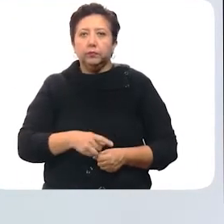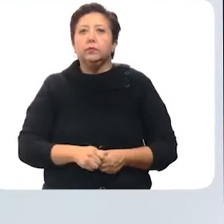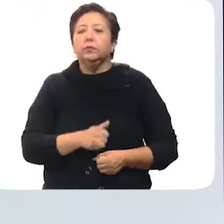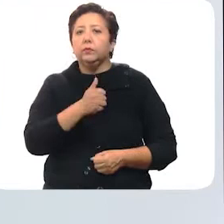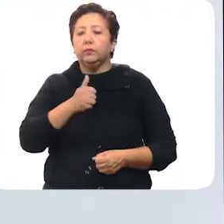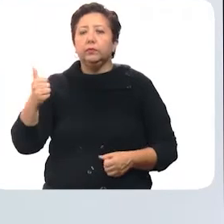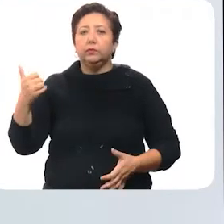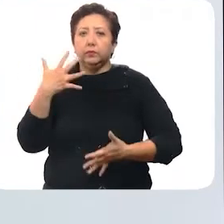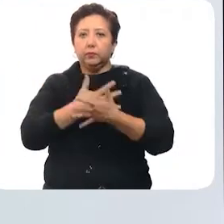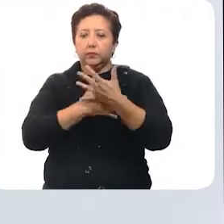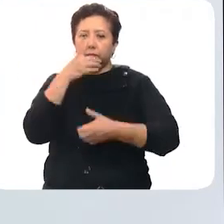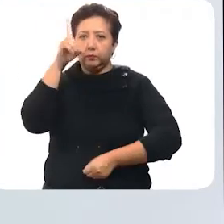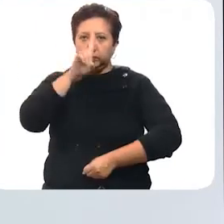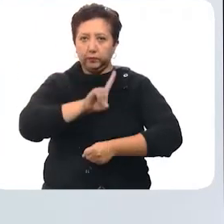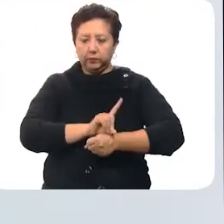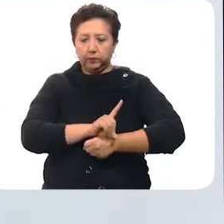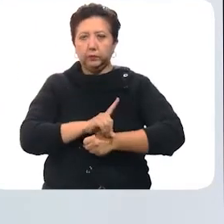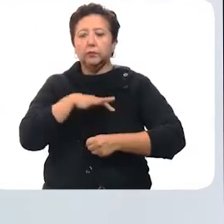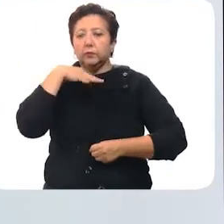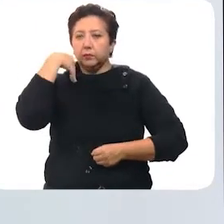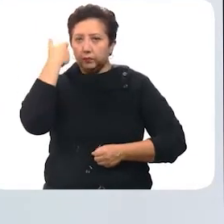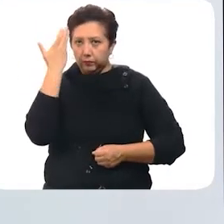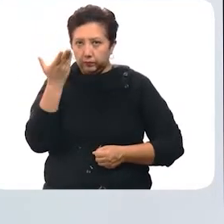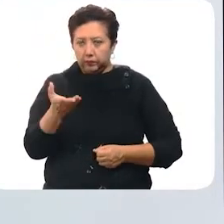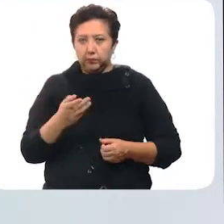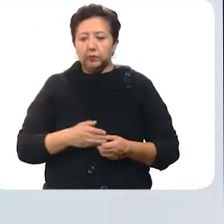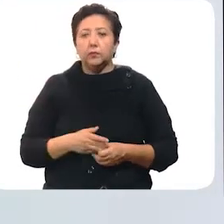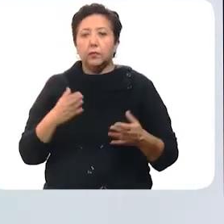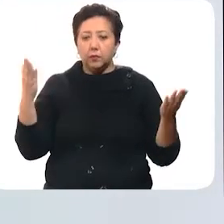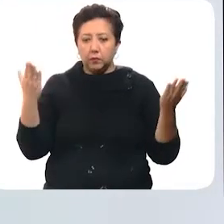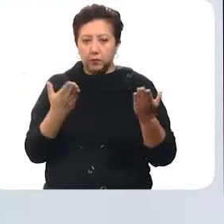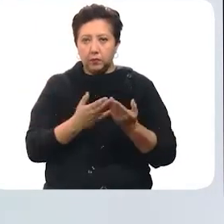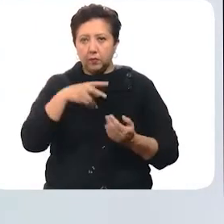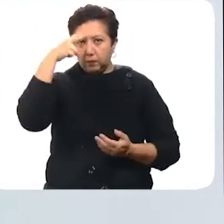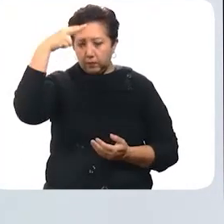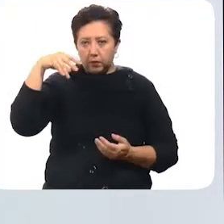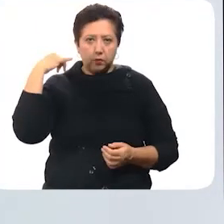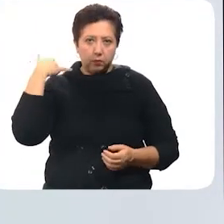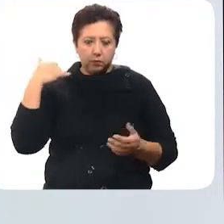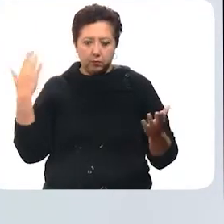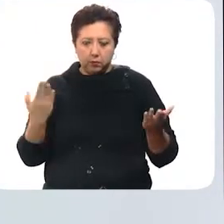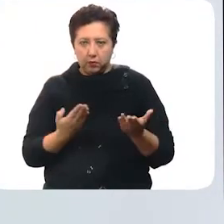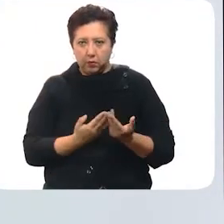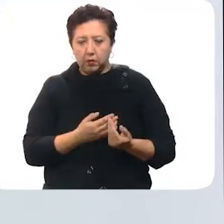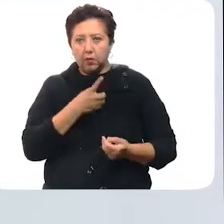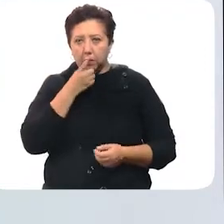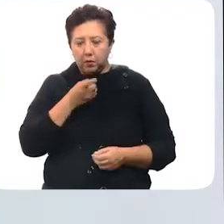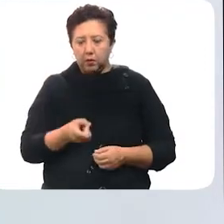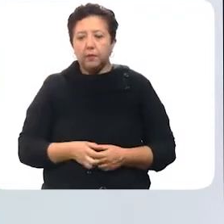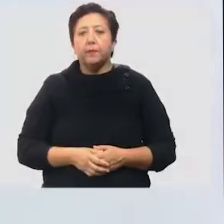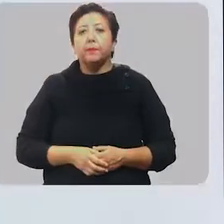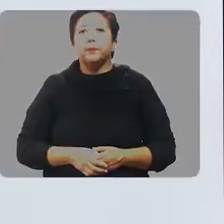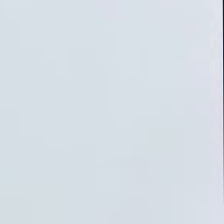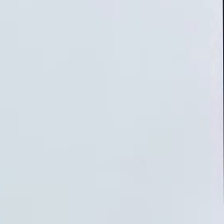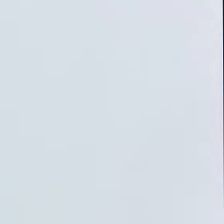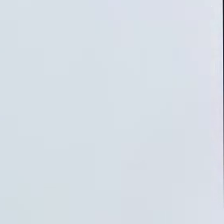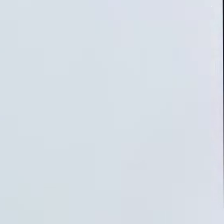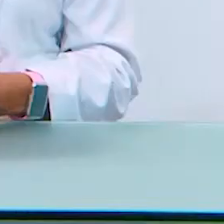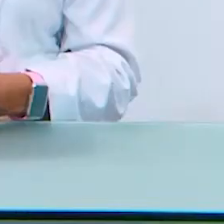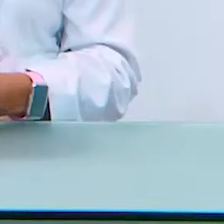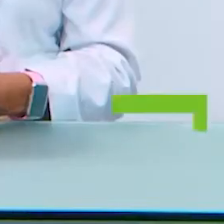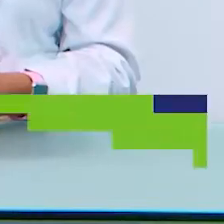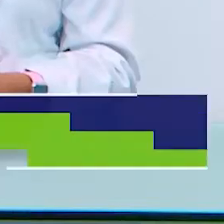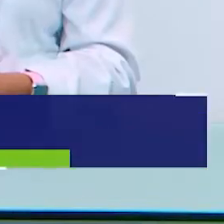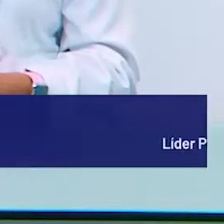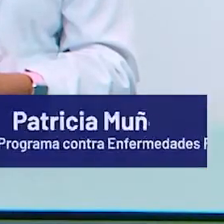a conocer cada 15 días, con la finalidad de homologar fechas de presentación con el semáforo quincenal del Gobierno federal. Ese es el